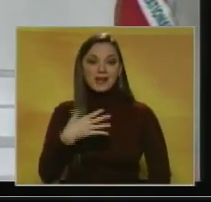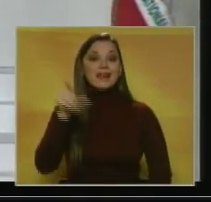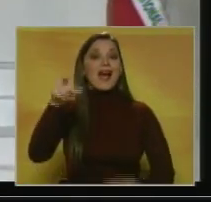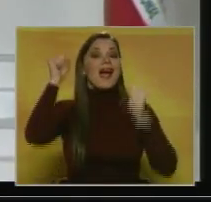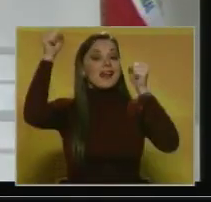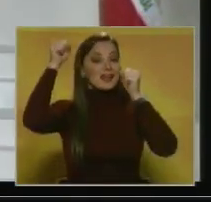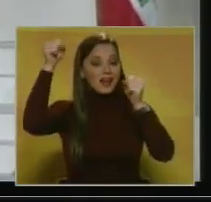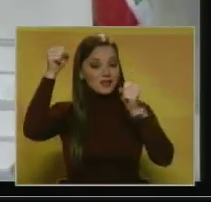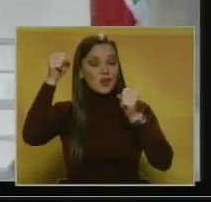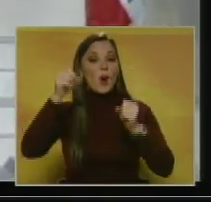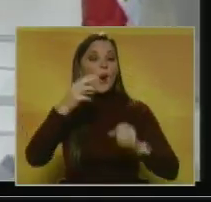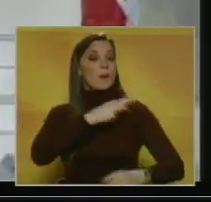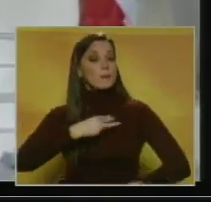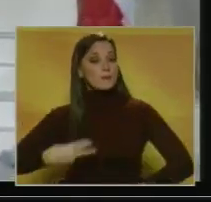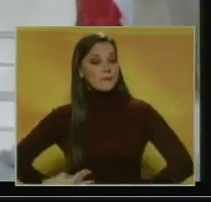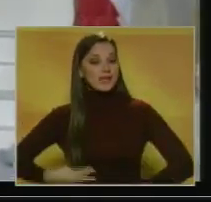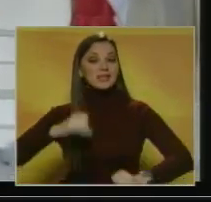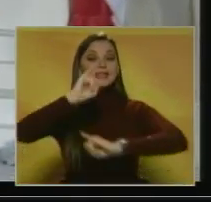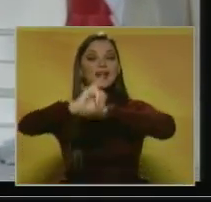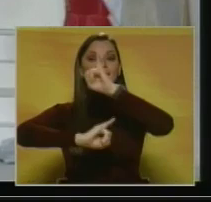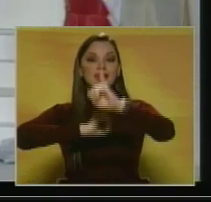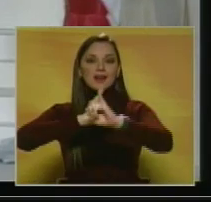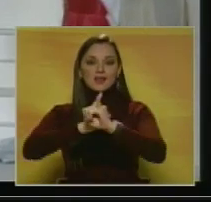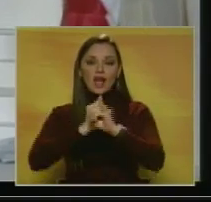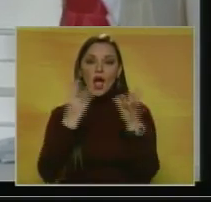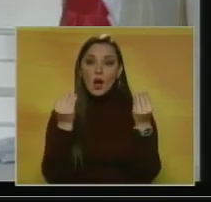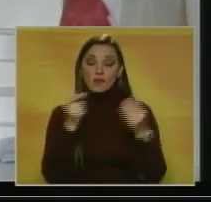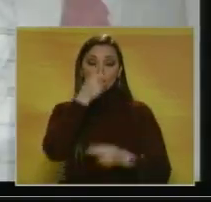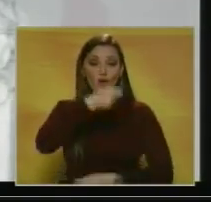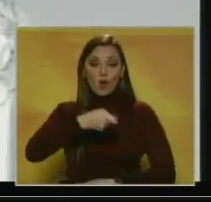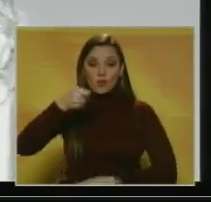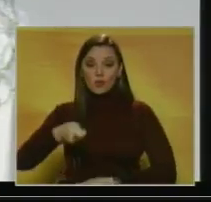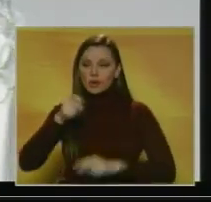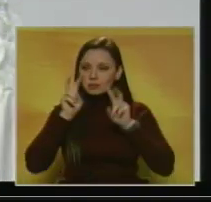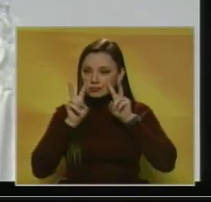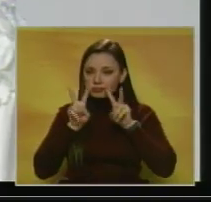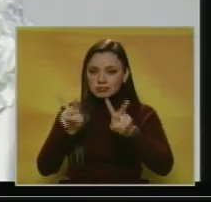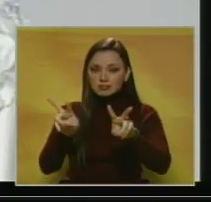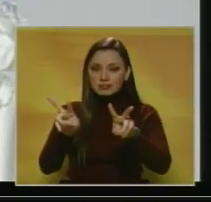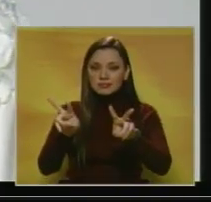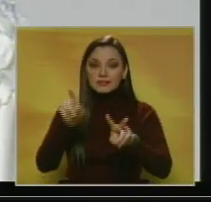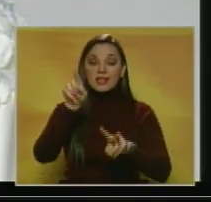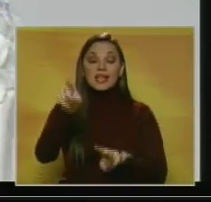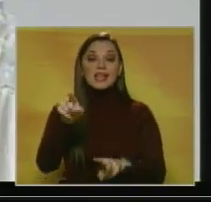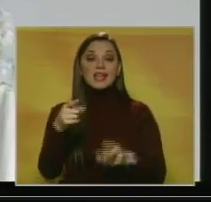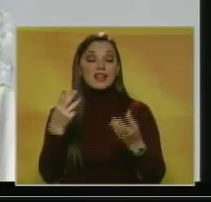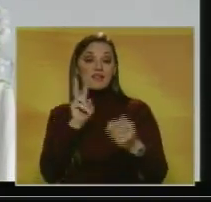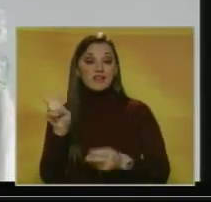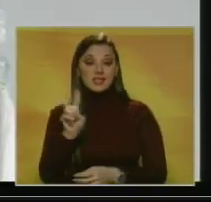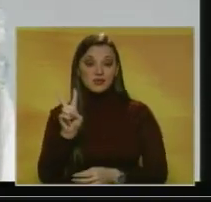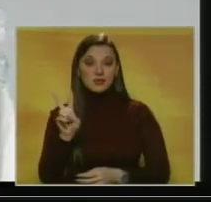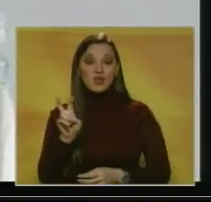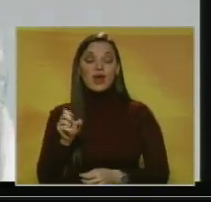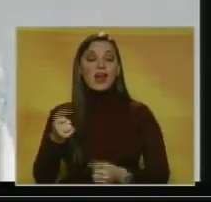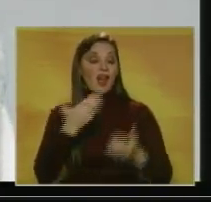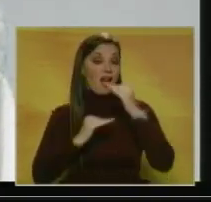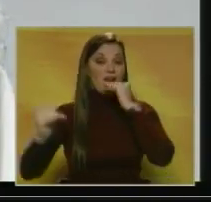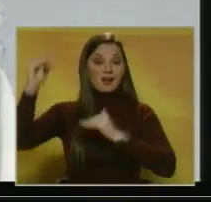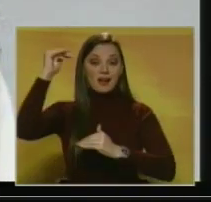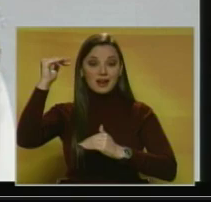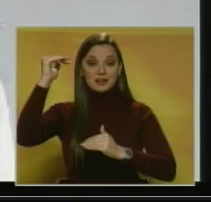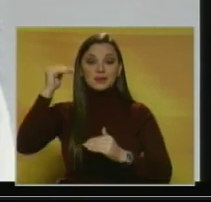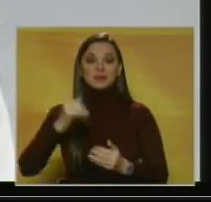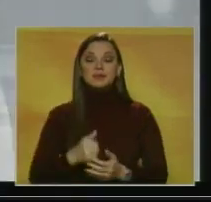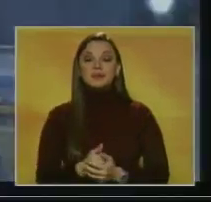Edimar. Así es, conquistó las miradas al jurado y puso en alto el gentilicio de Venezuela.